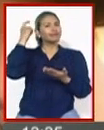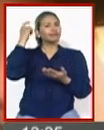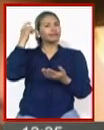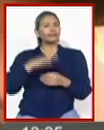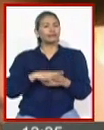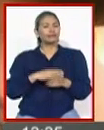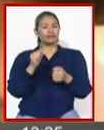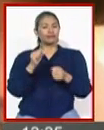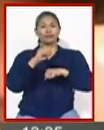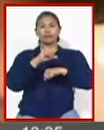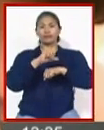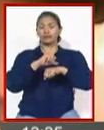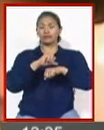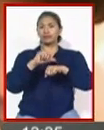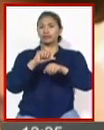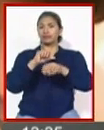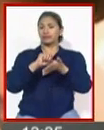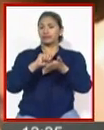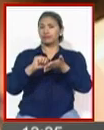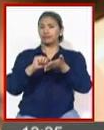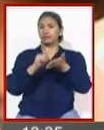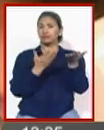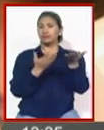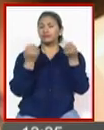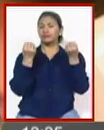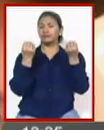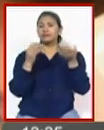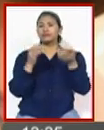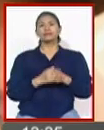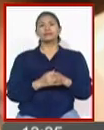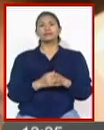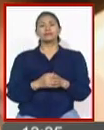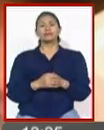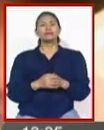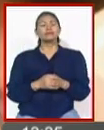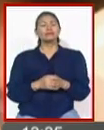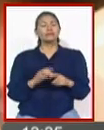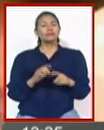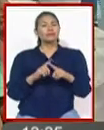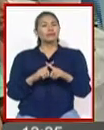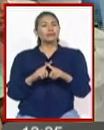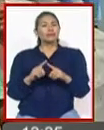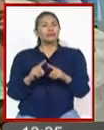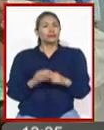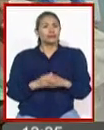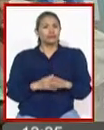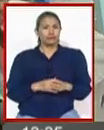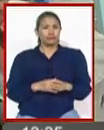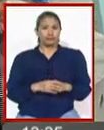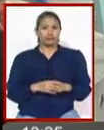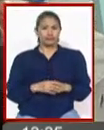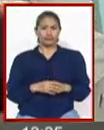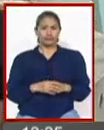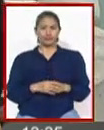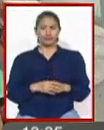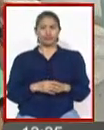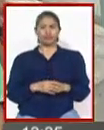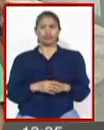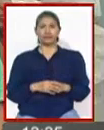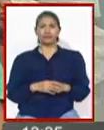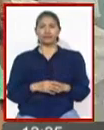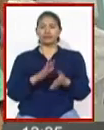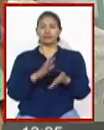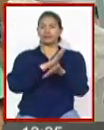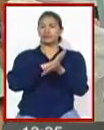ella la operaron? La metieron varias veces lo que es al quirófano, pero de operar no. ¿Limpiezas le hacían?